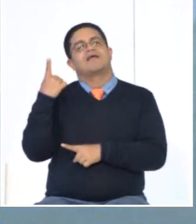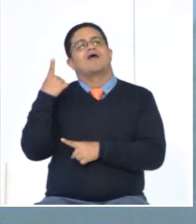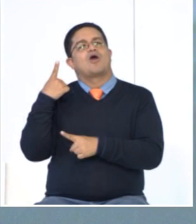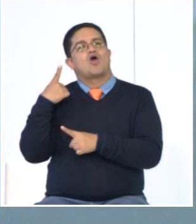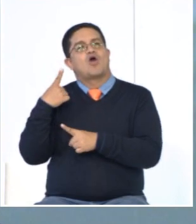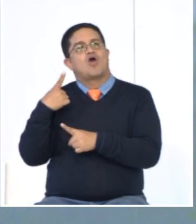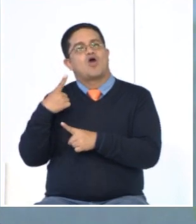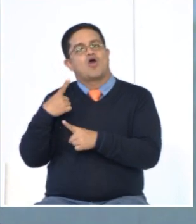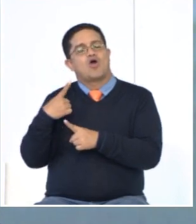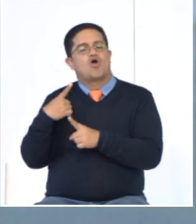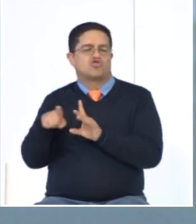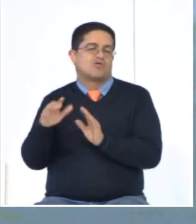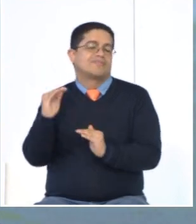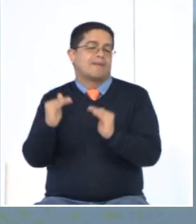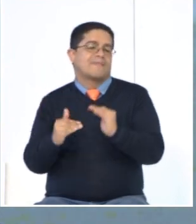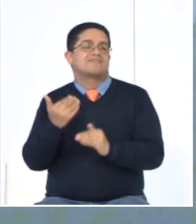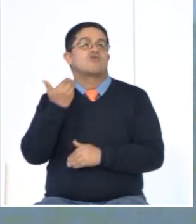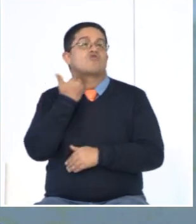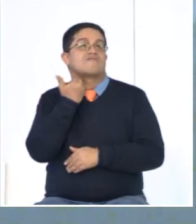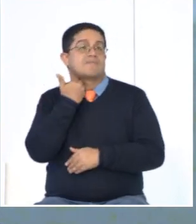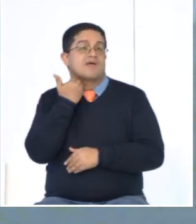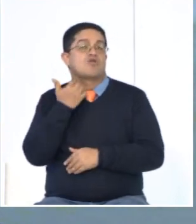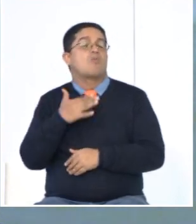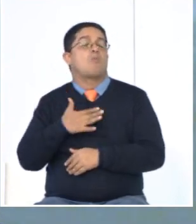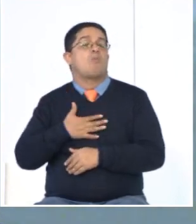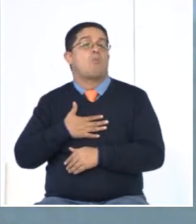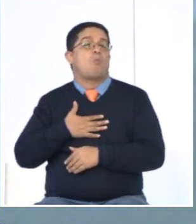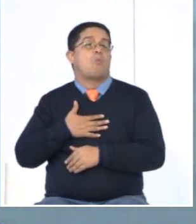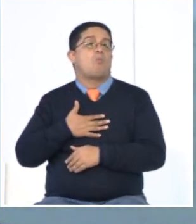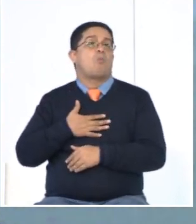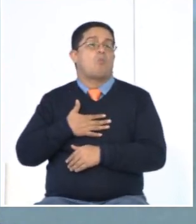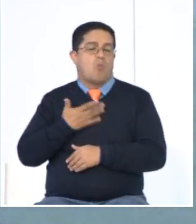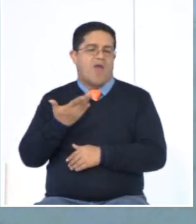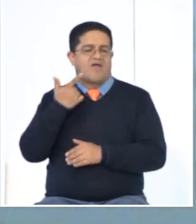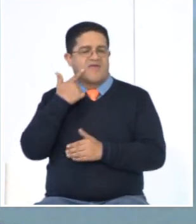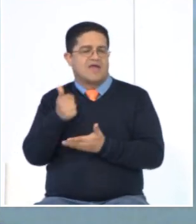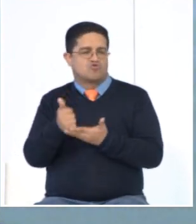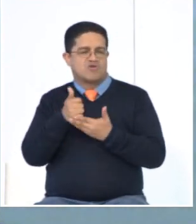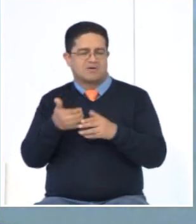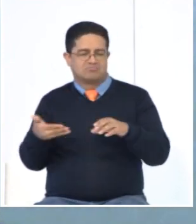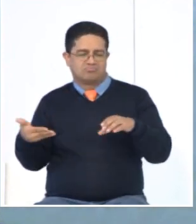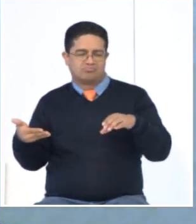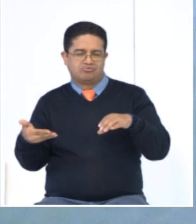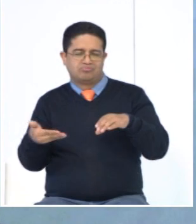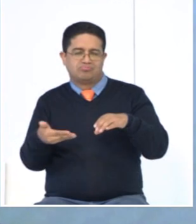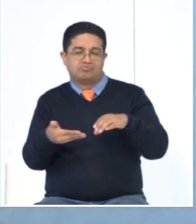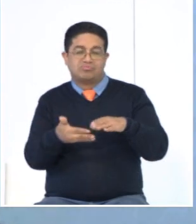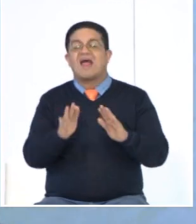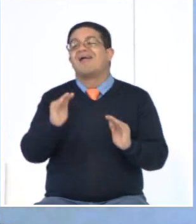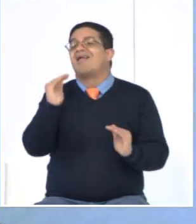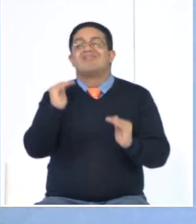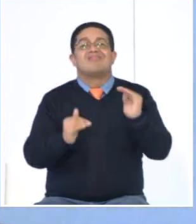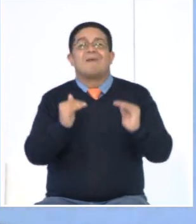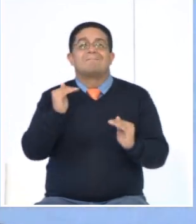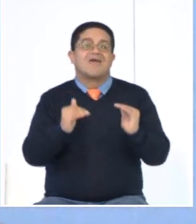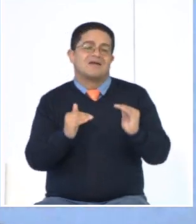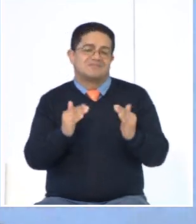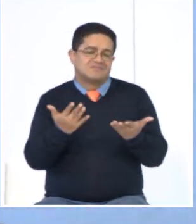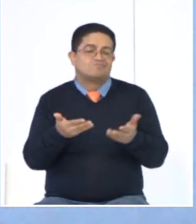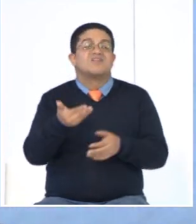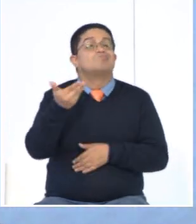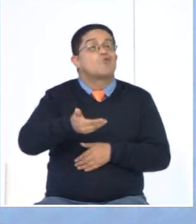que, dependiendo de la patología, pudiera hacer de las veces de la tomografía, que es la resonancia magnética. Entonces, depende mucho, o sea, es